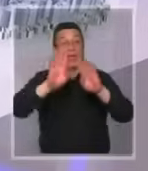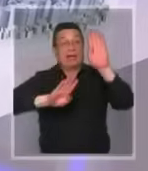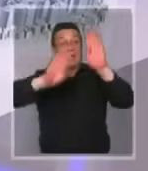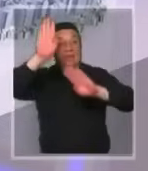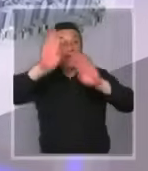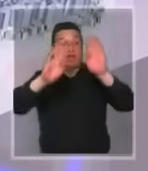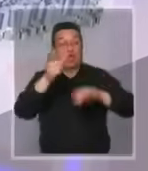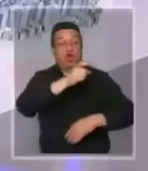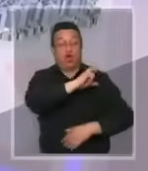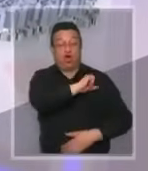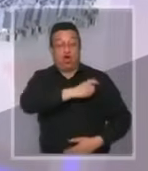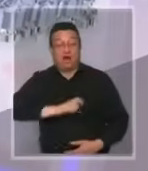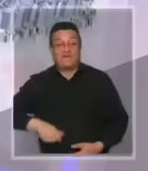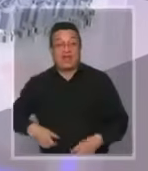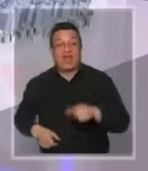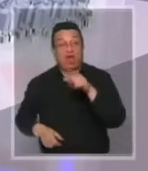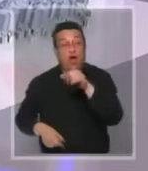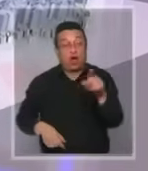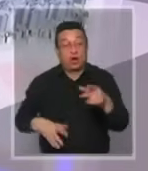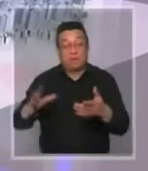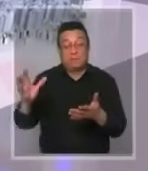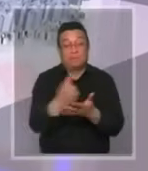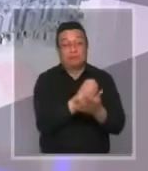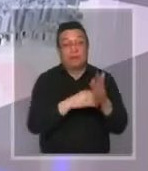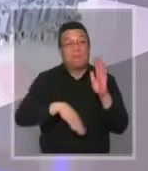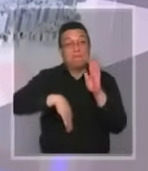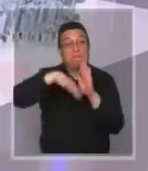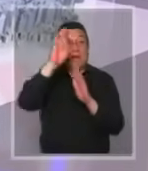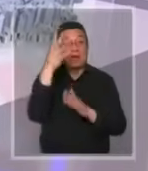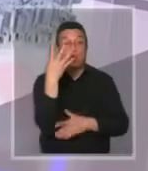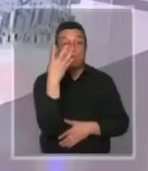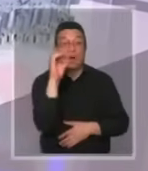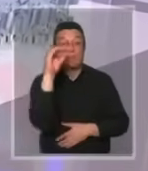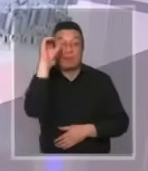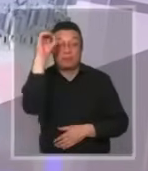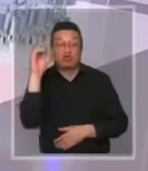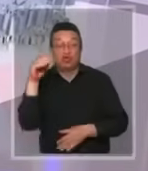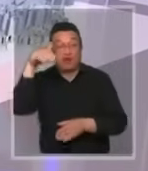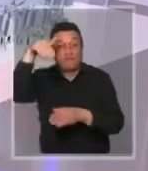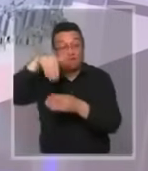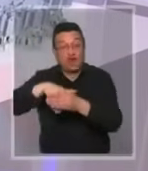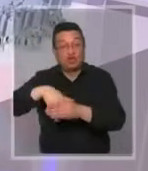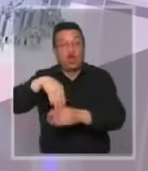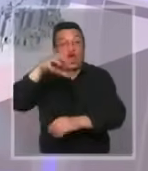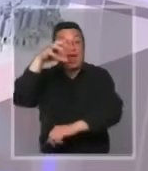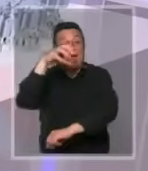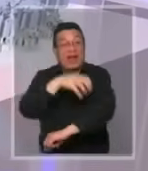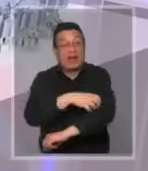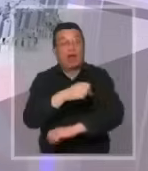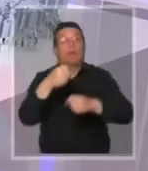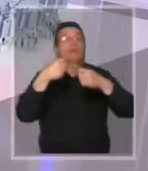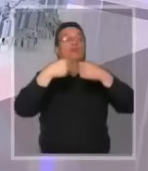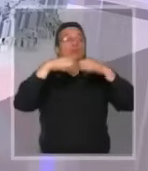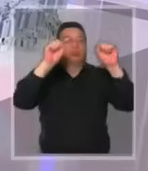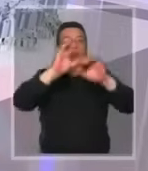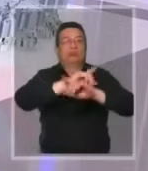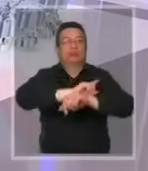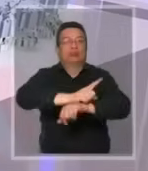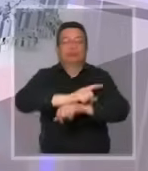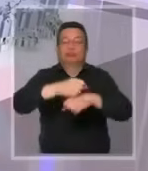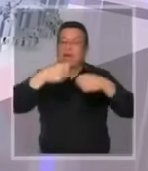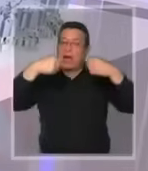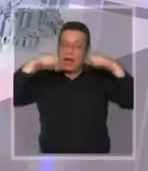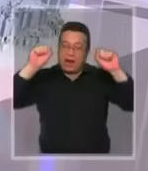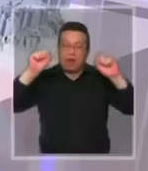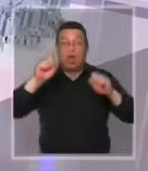o gobernadora obtiene más del 40% de los votos en la región automáticamente gana la elección ahora Si